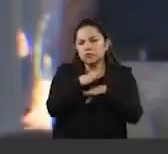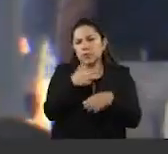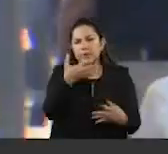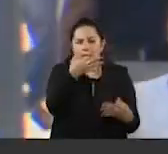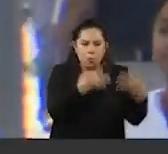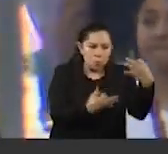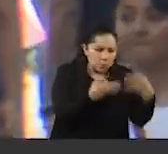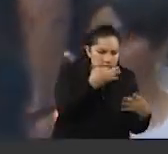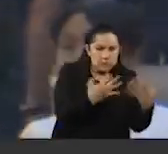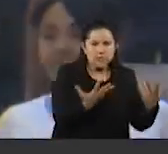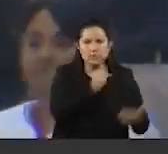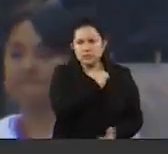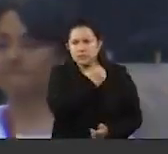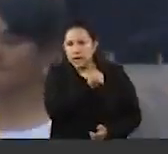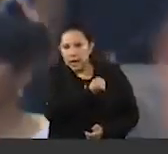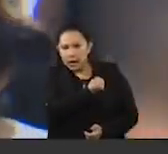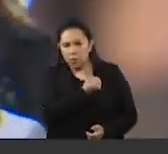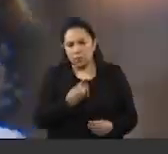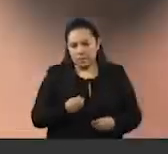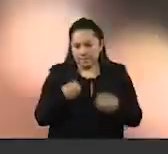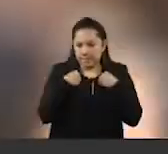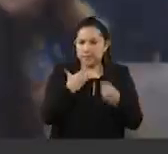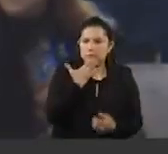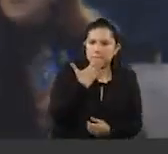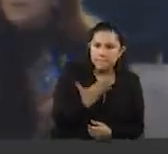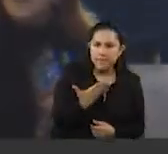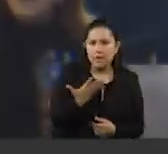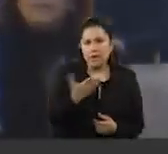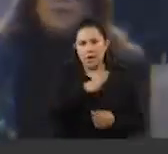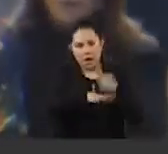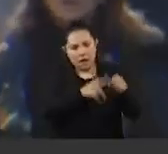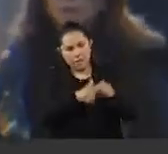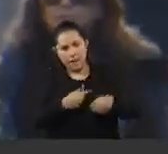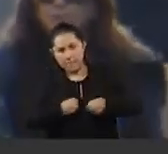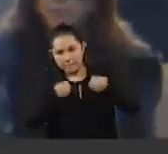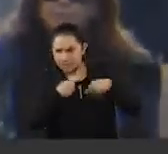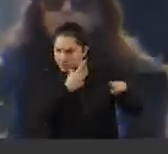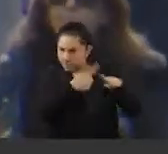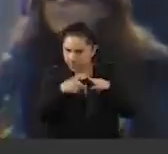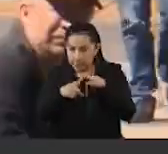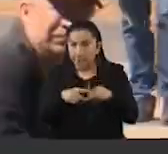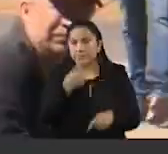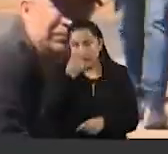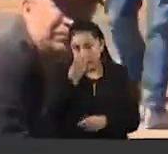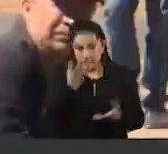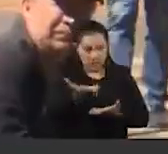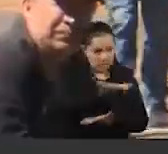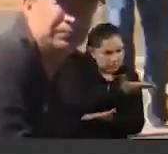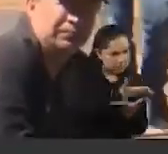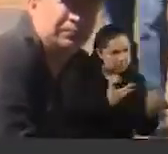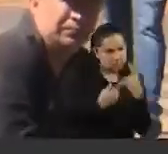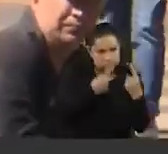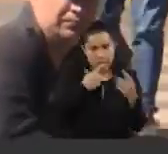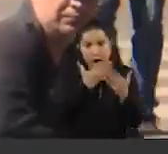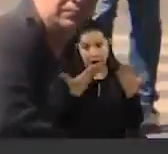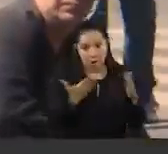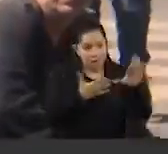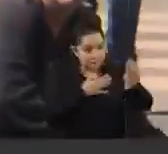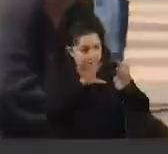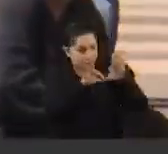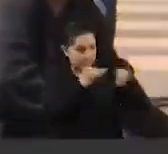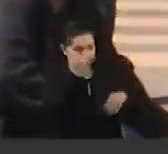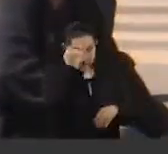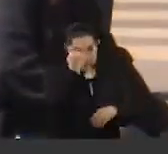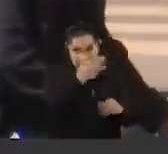animal, entre otros. Ahora, las comisiones de trabajo deberán entregar las conclusiones a la Junta de Coordinación Política para que en